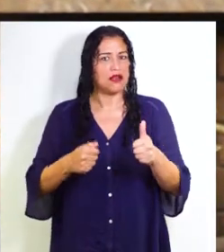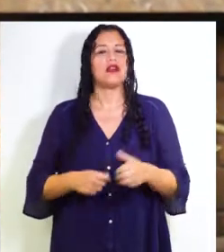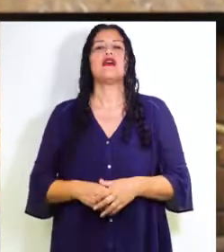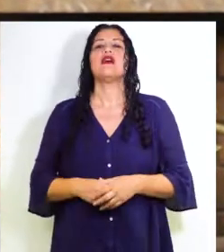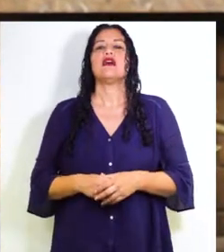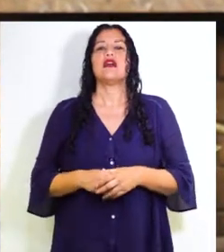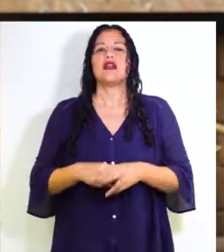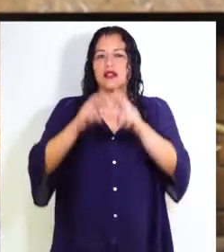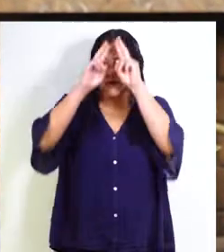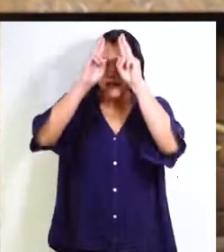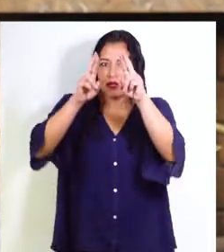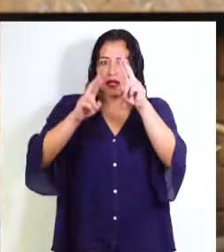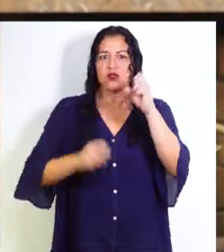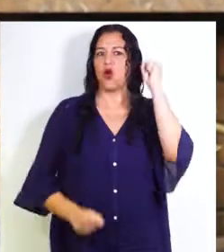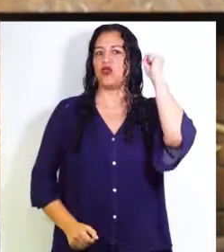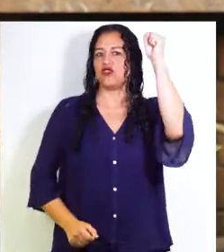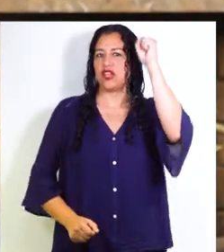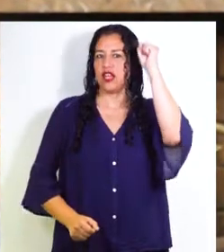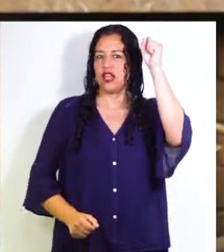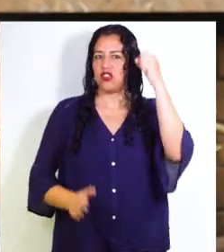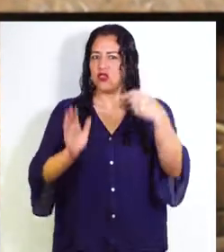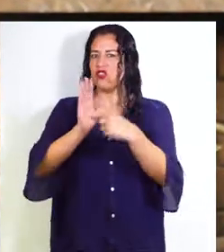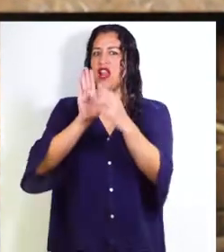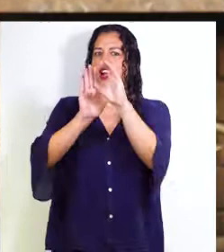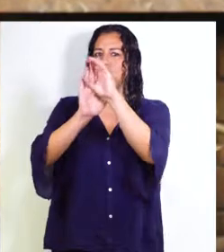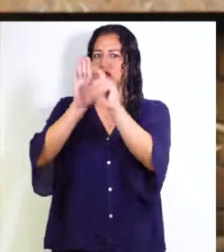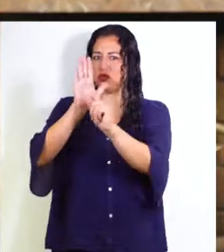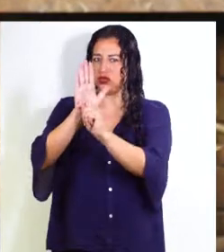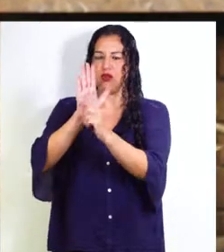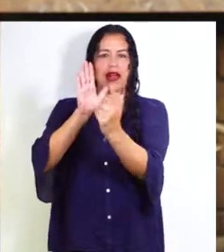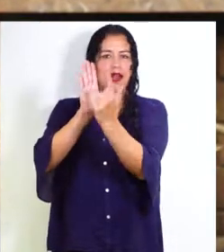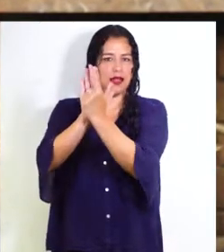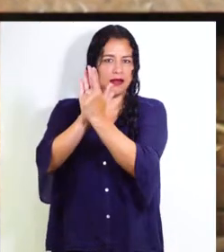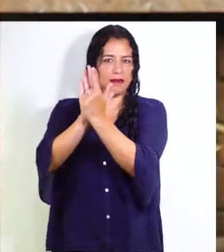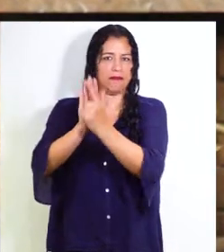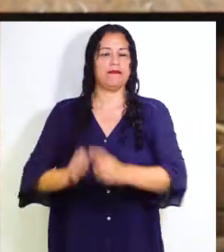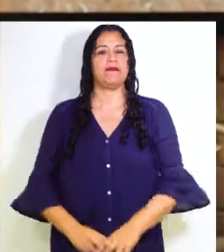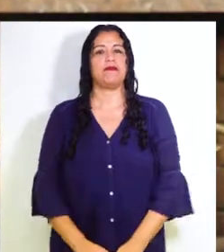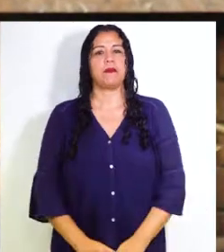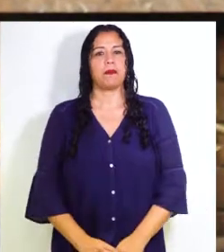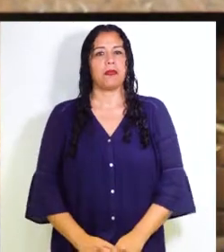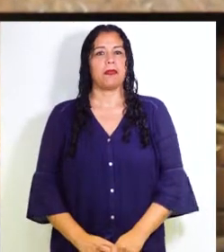eficaz, ¿no? Dentro de lo que son los derechos que consagran la Constitución y la ley.